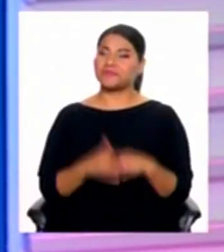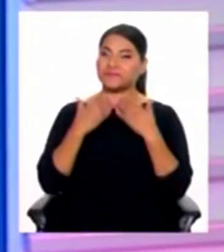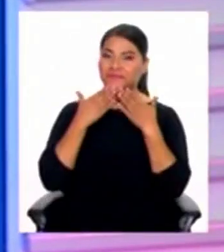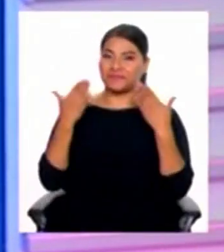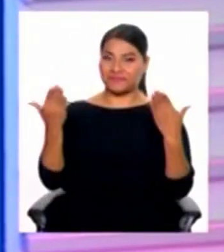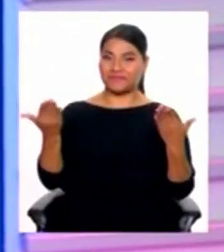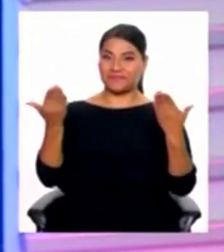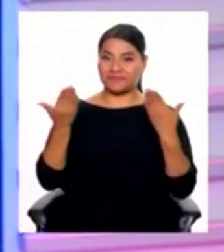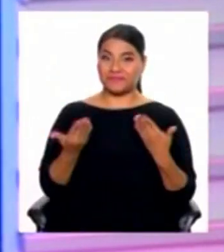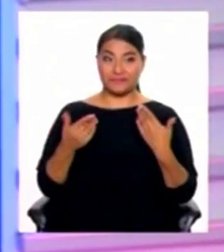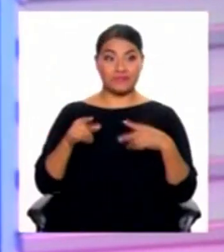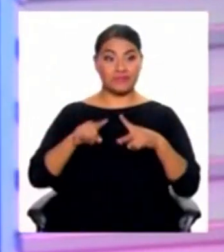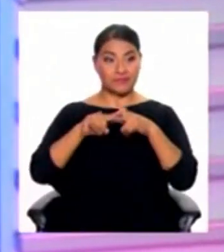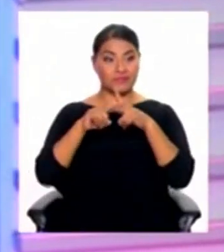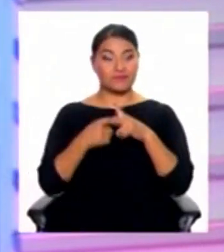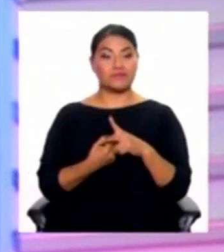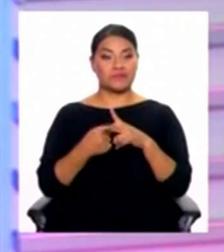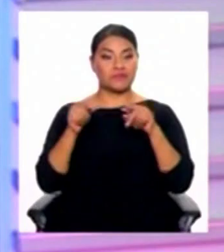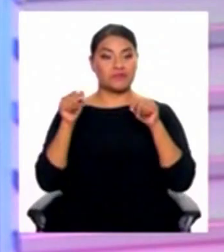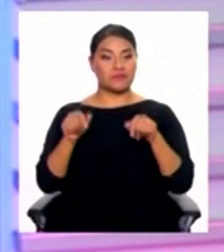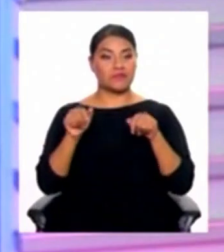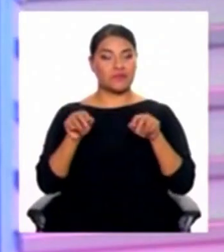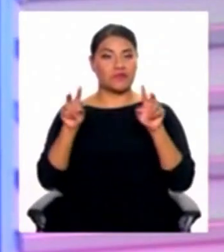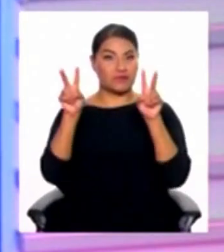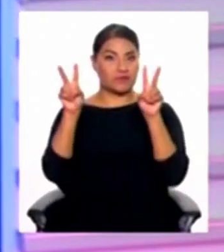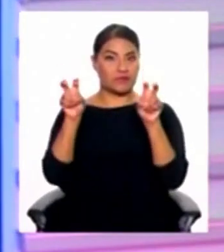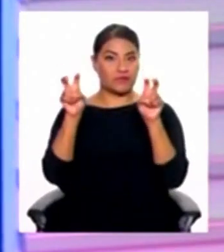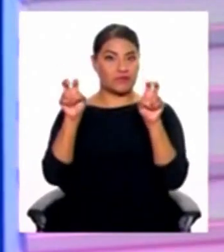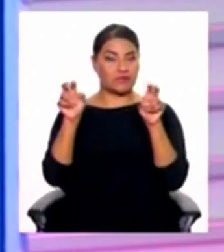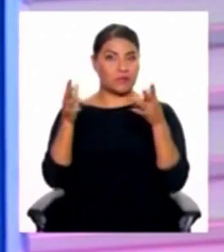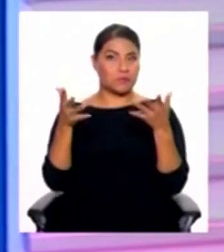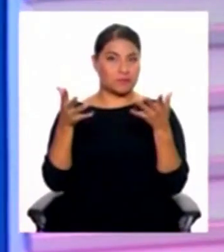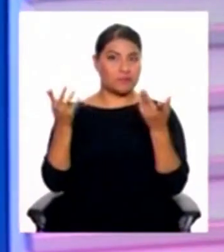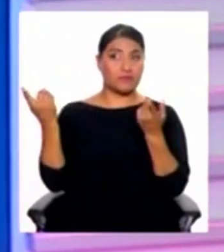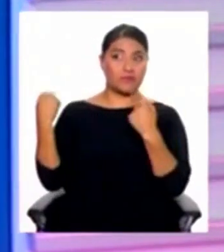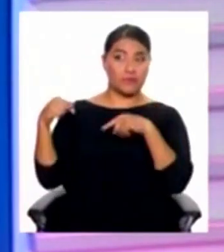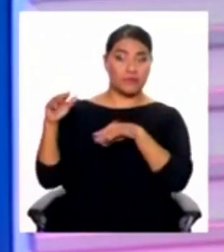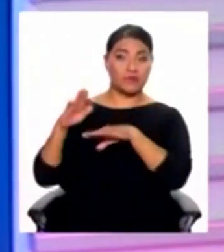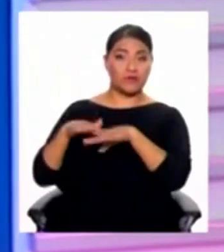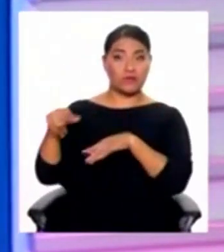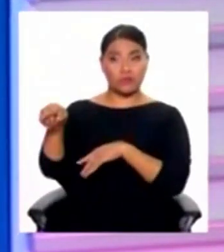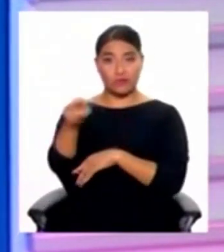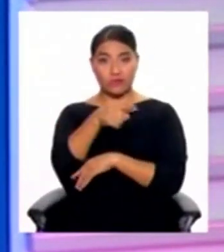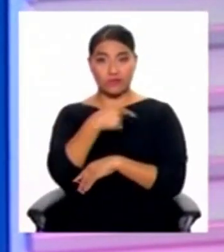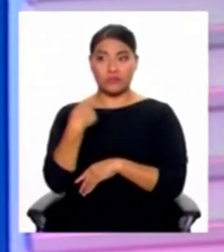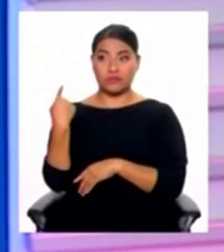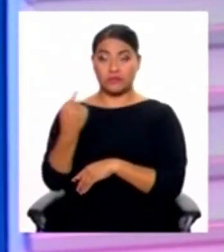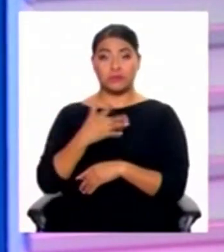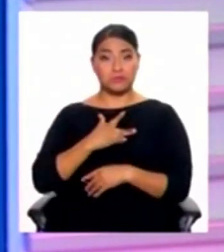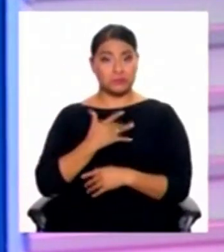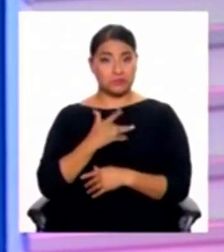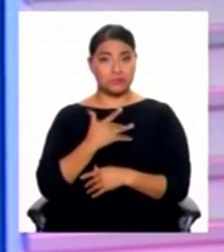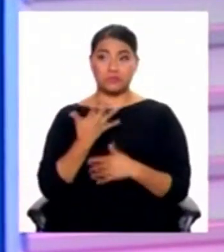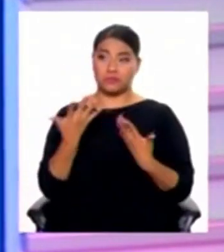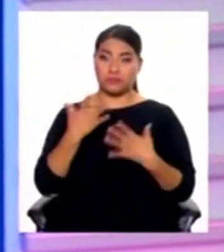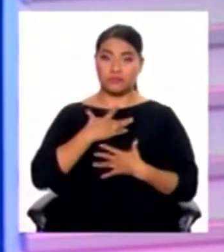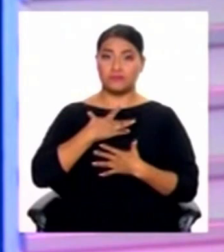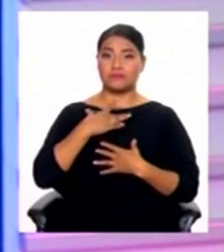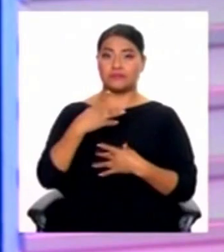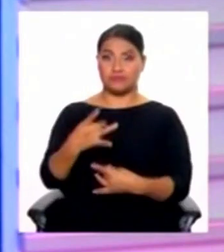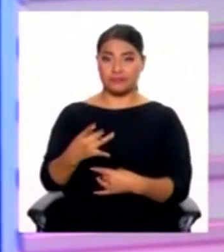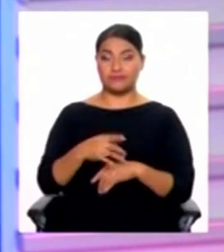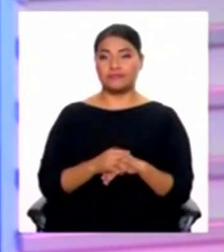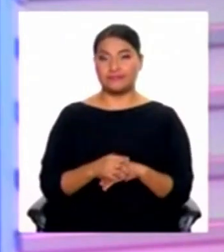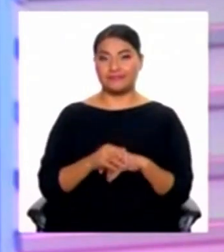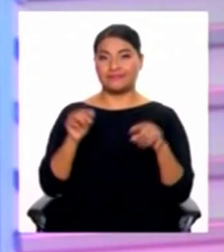por estar con nosotros. Vamos a empezar a hablar de este primer gran tema que en verdad a usted y a mí y a todos nos interesa entender, porque parte de los